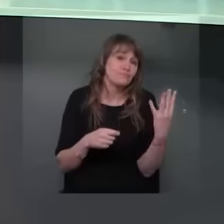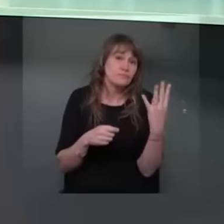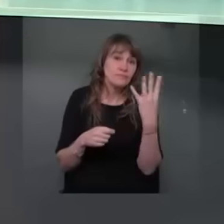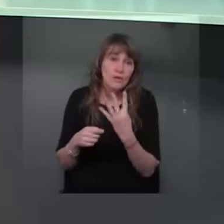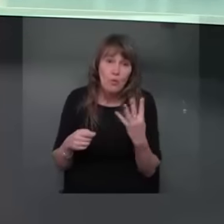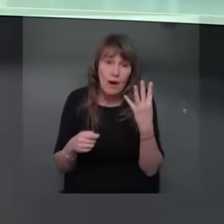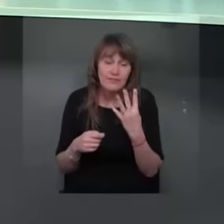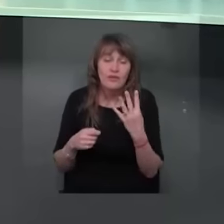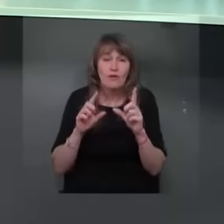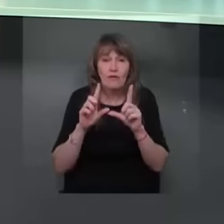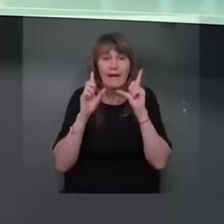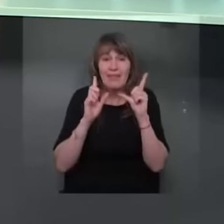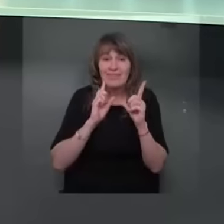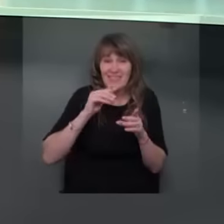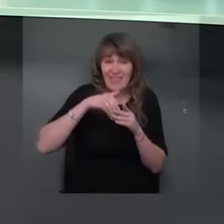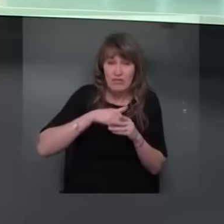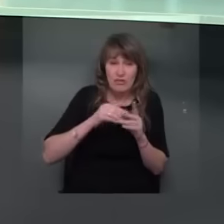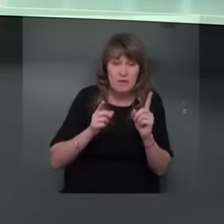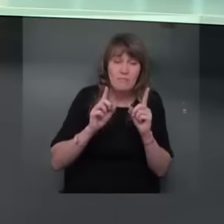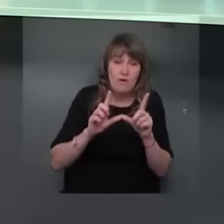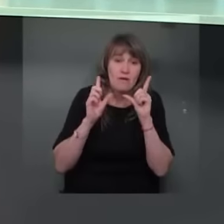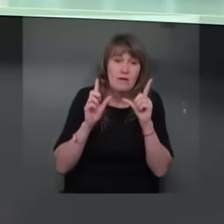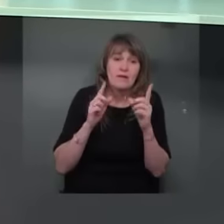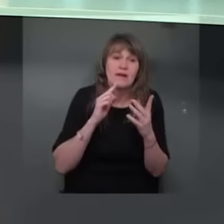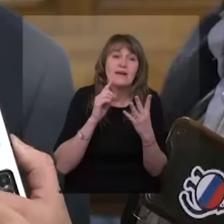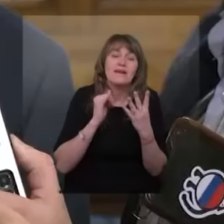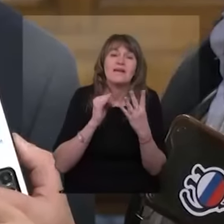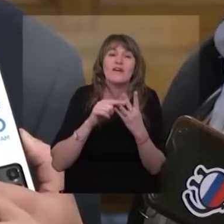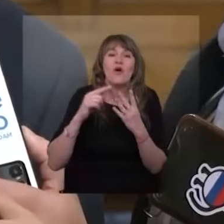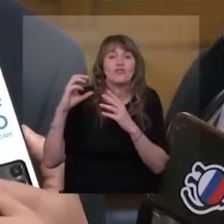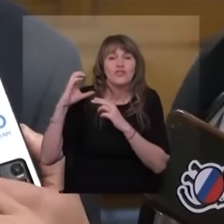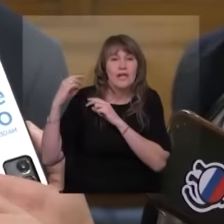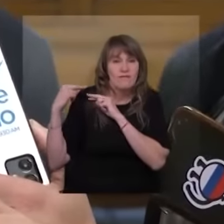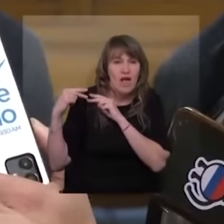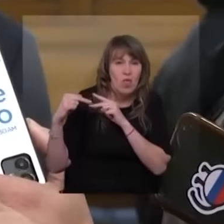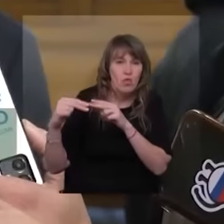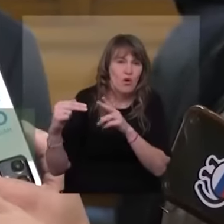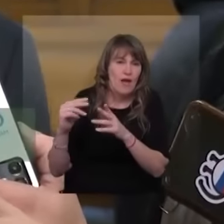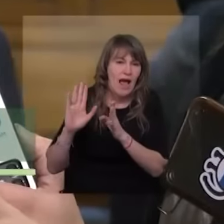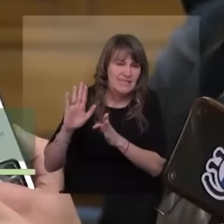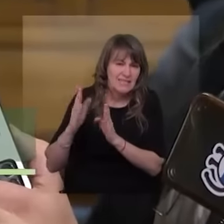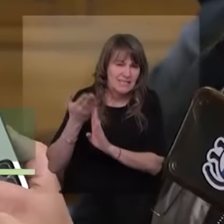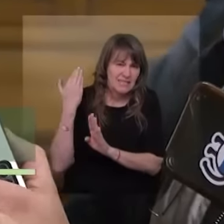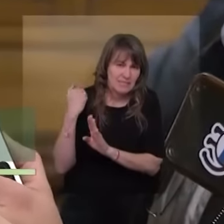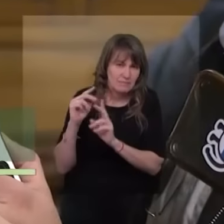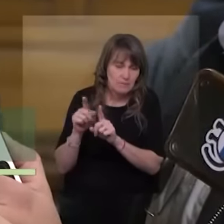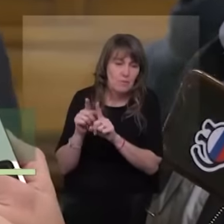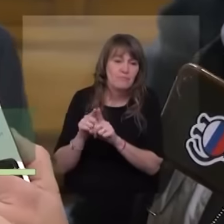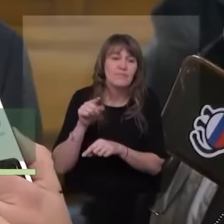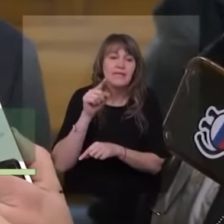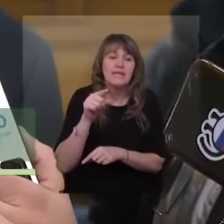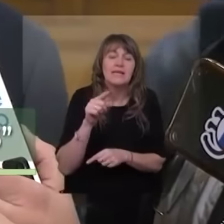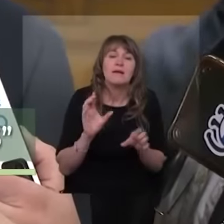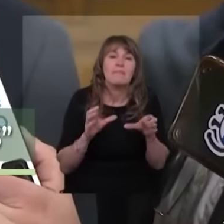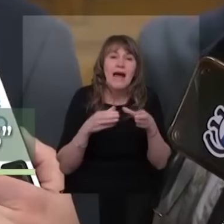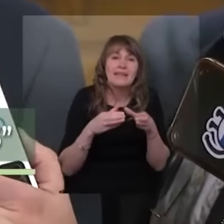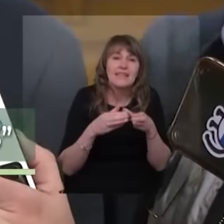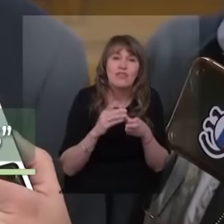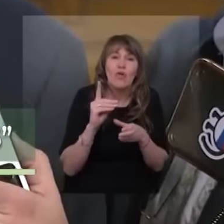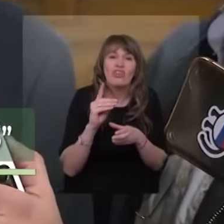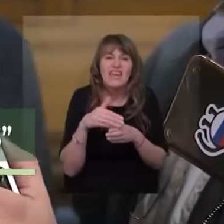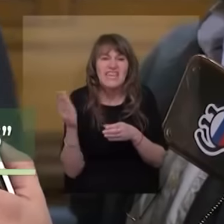partidos de la coalición de gobierno representa una reacción conservadora acá están los partidos de derecha los partidos